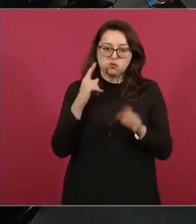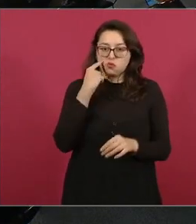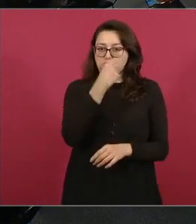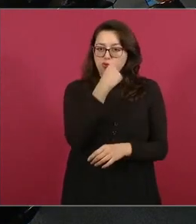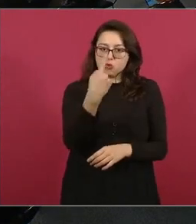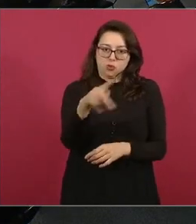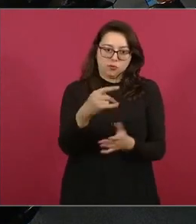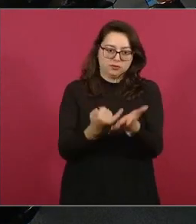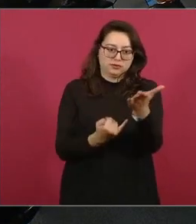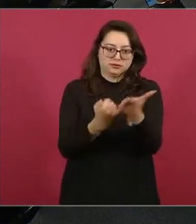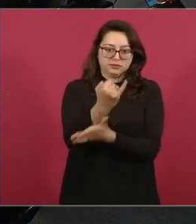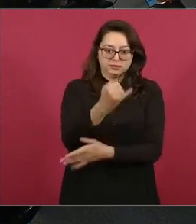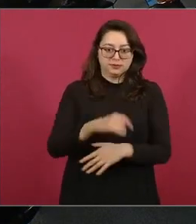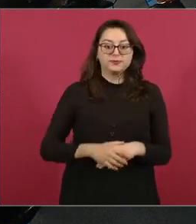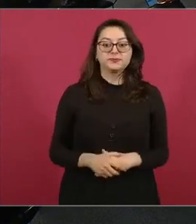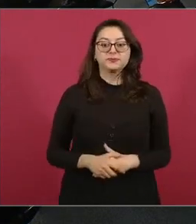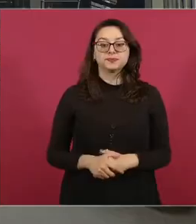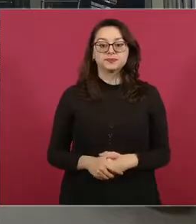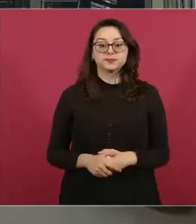Gracias.